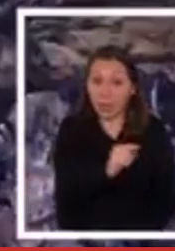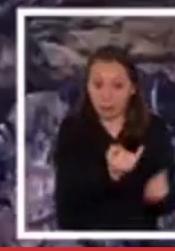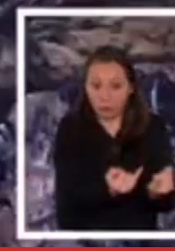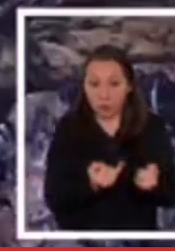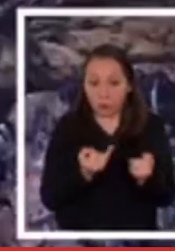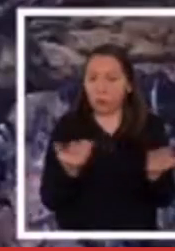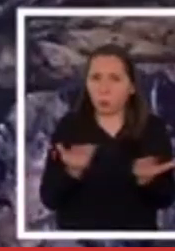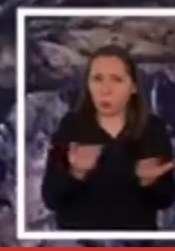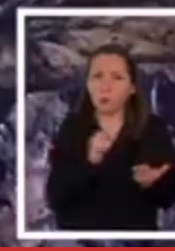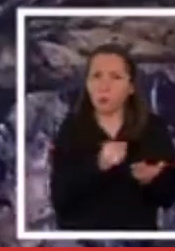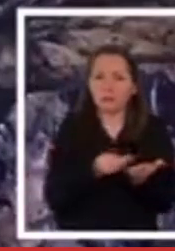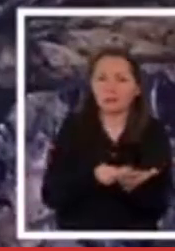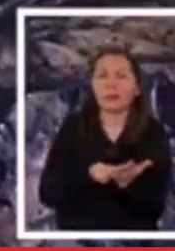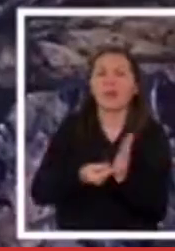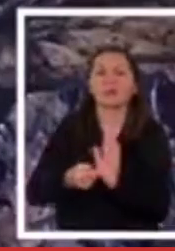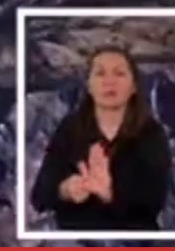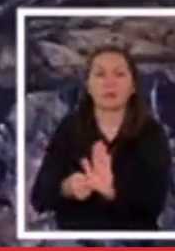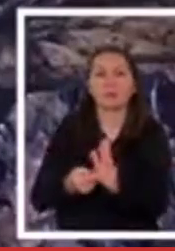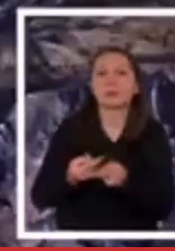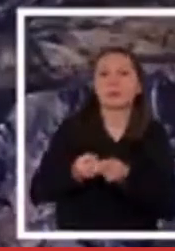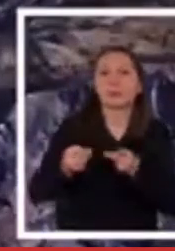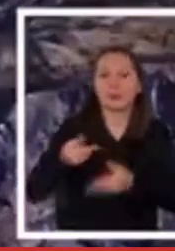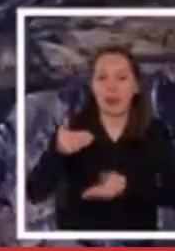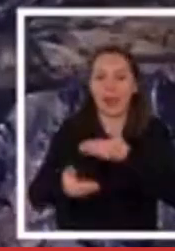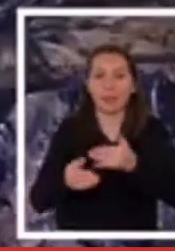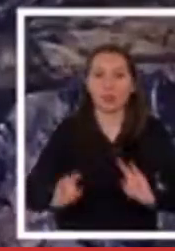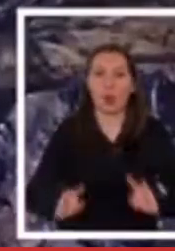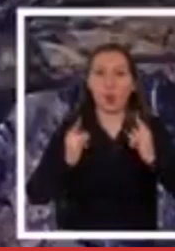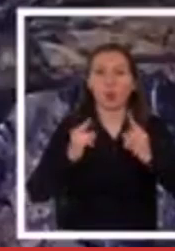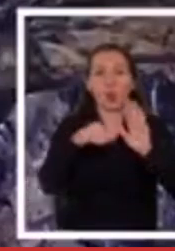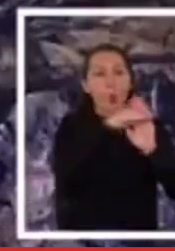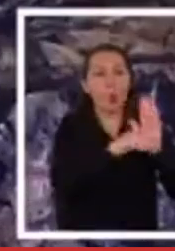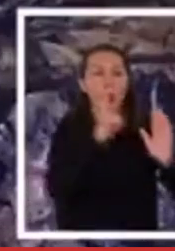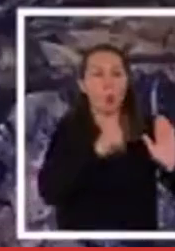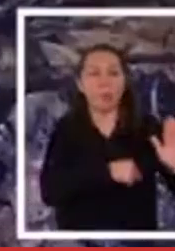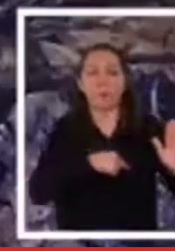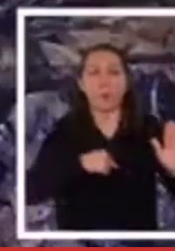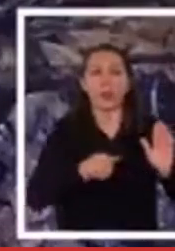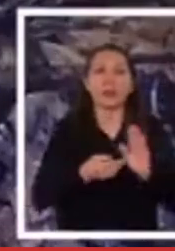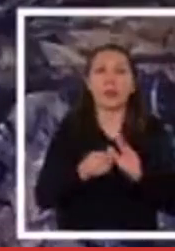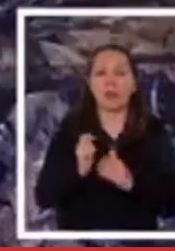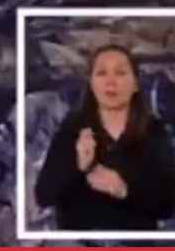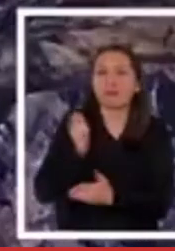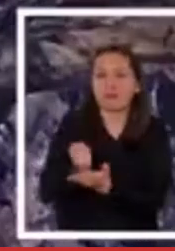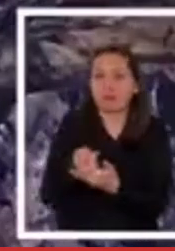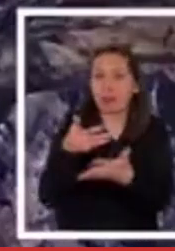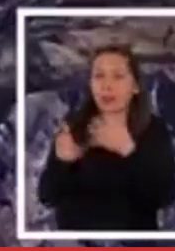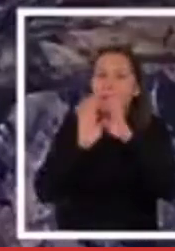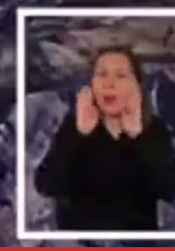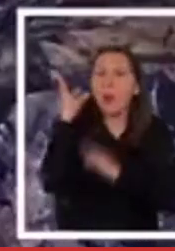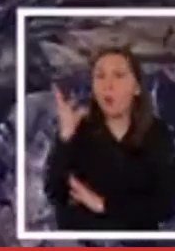datos los vamos a ir entregando en la medida en que vayamos avanzando la construcción de las nóminas precisamente para que sea muy transparente